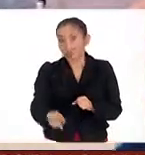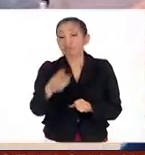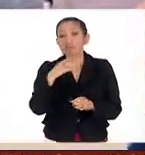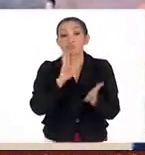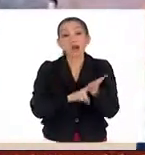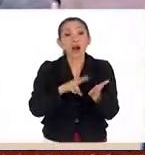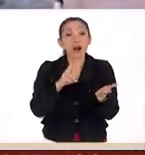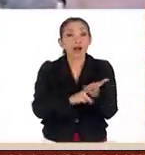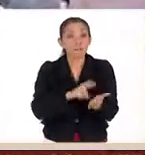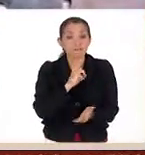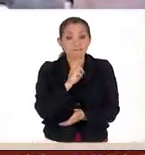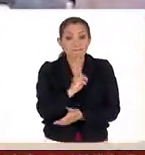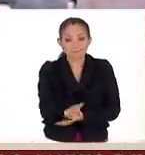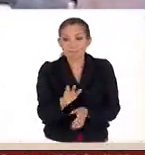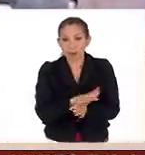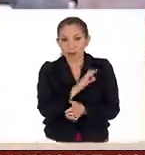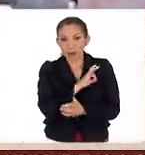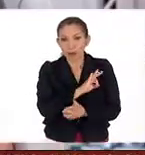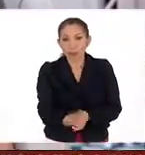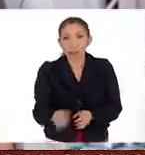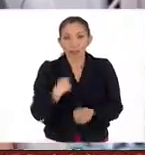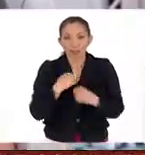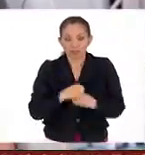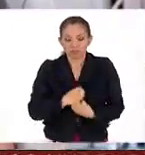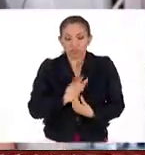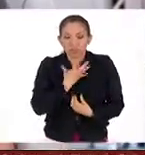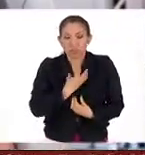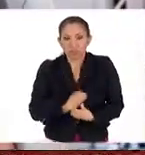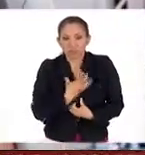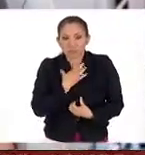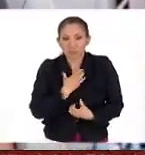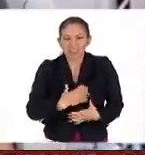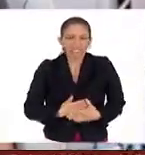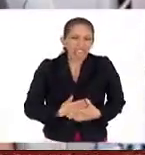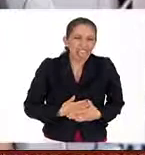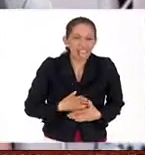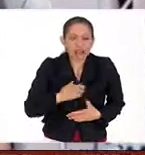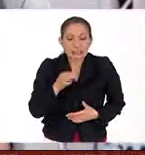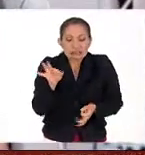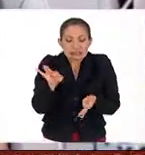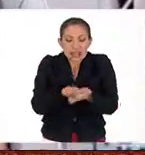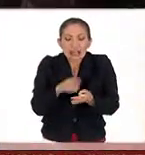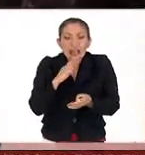en la voz. ¿Por qué? Porque puede haber reflujo, puede haber irritantes que pasan muy